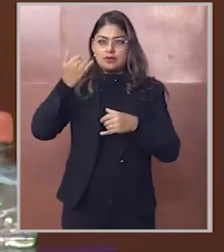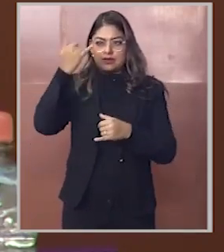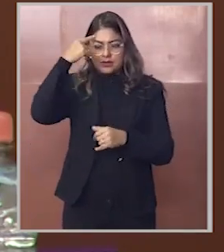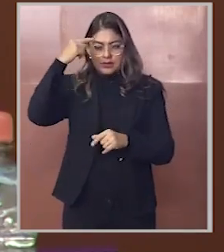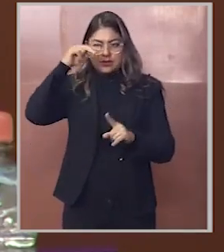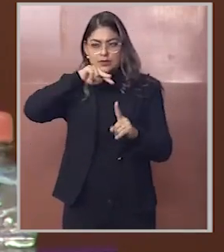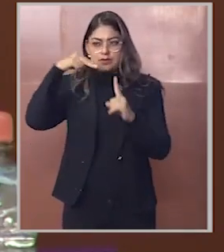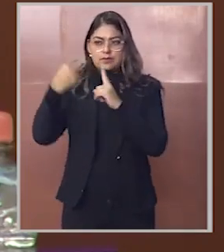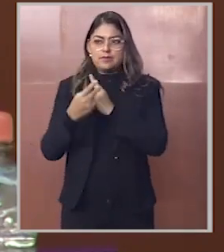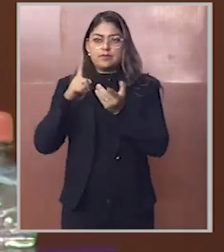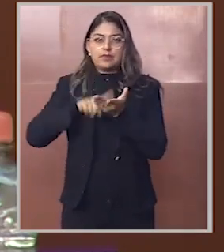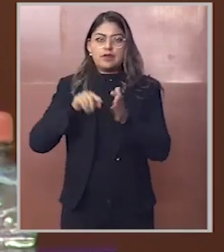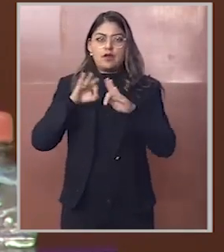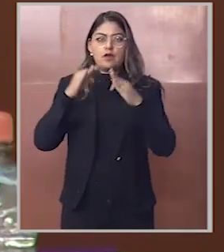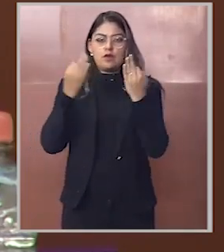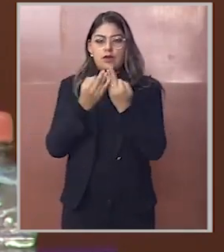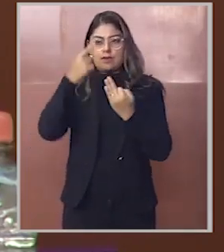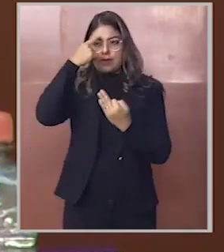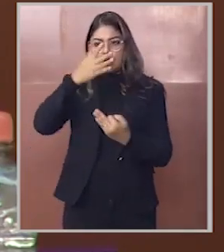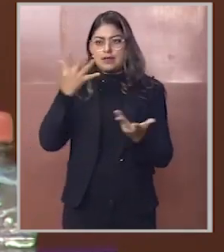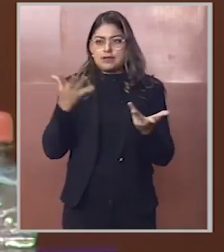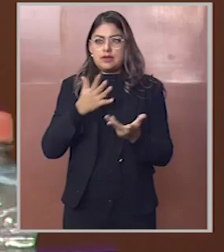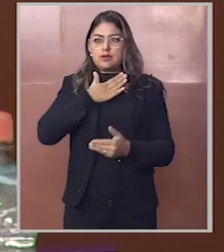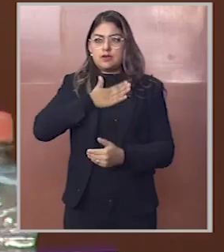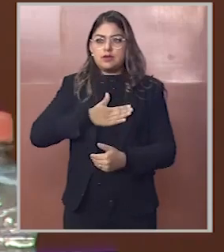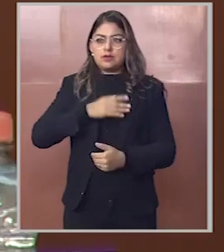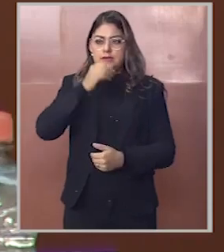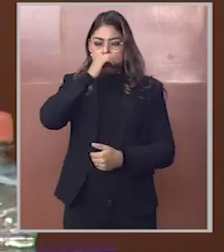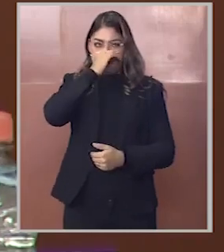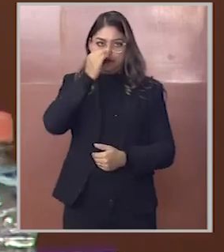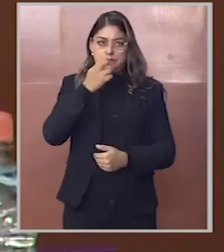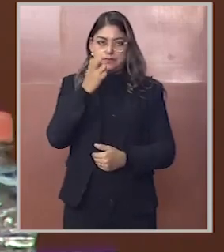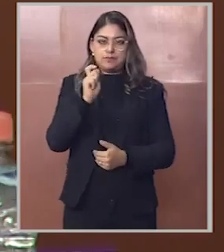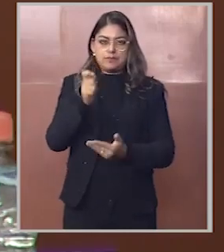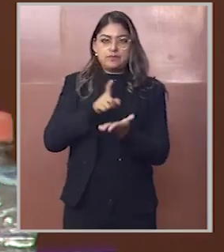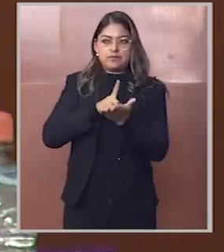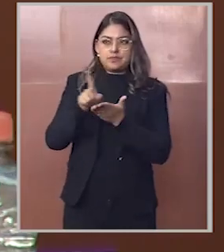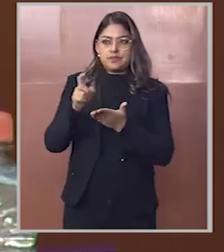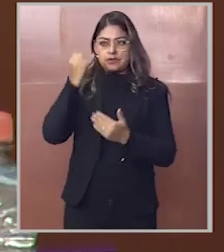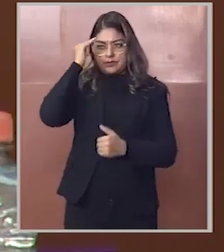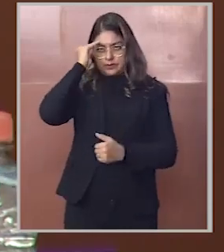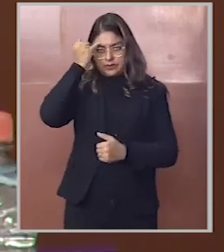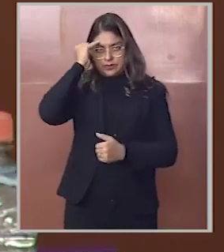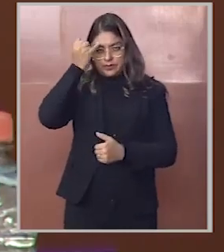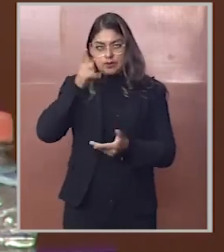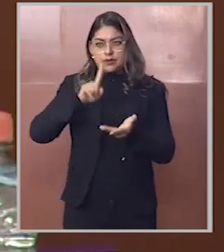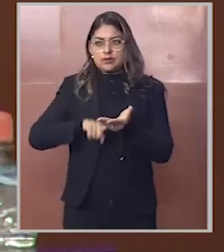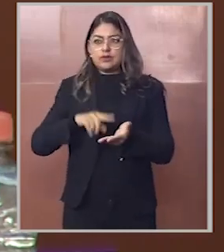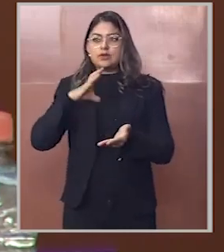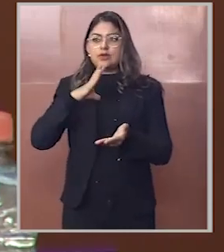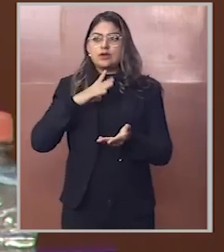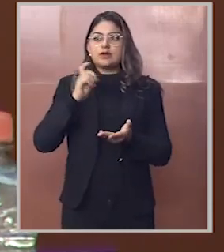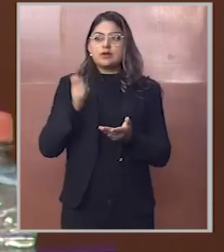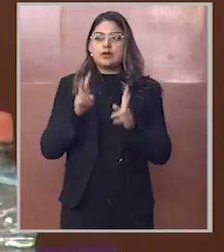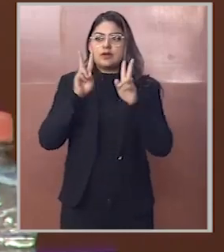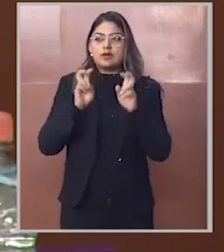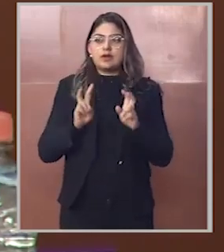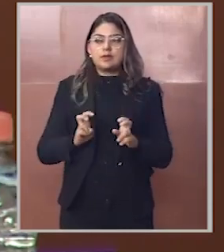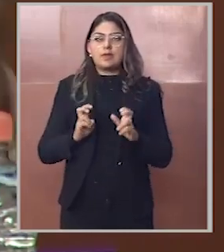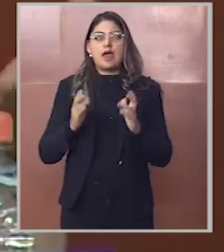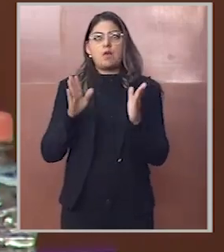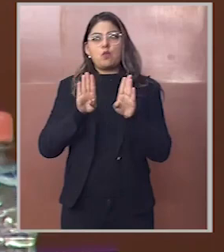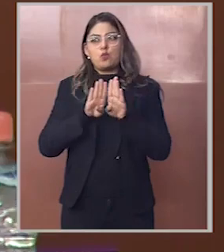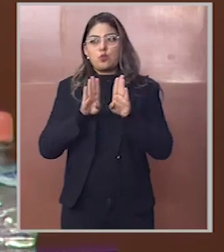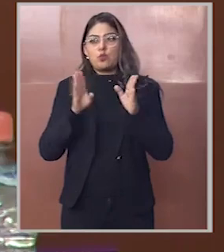formas de hacer justicia lo que llamamos el derecho indígena es una cosa sumamente amplia no es una eh un